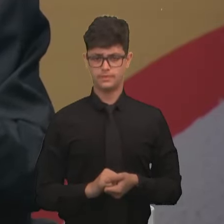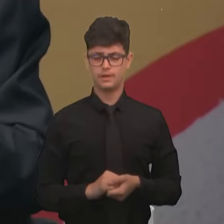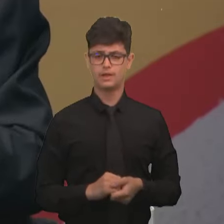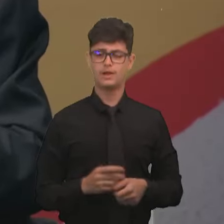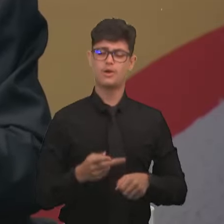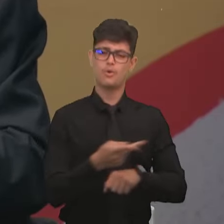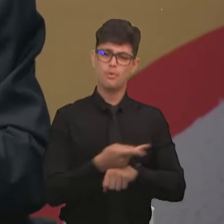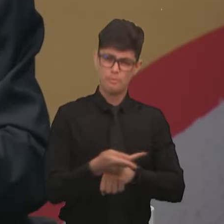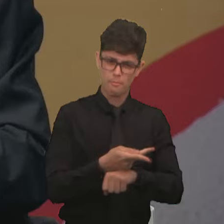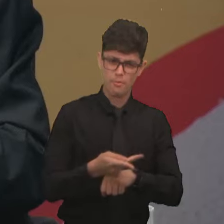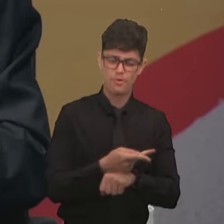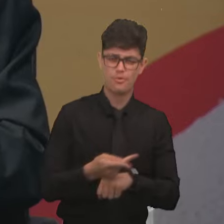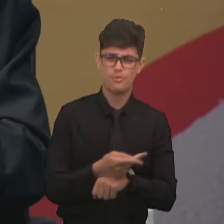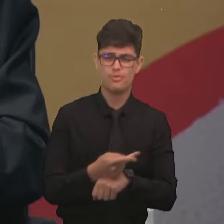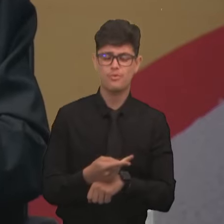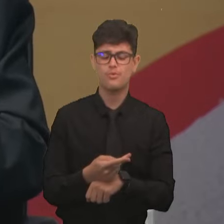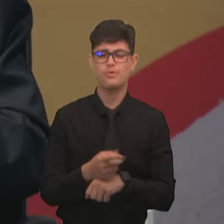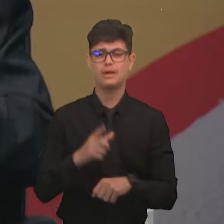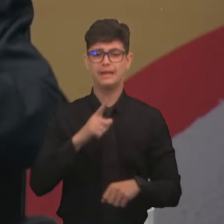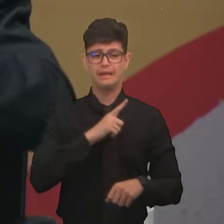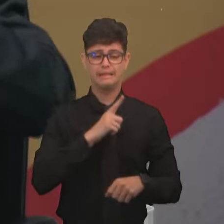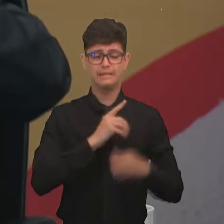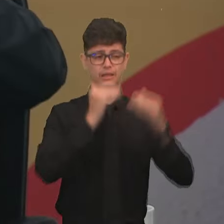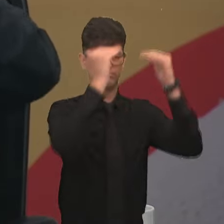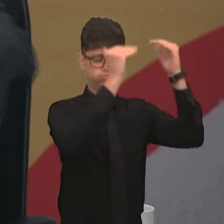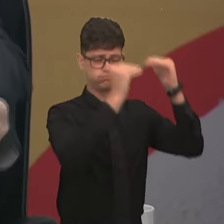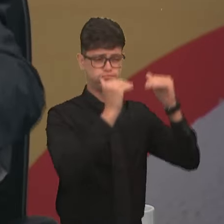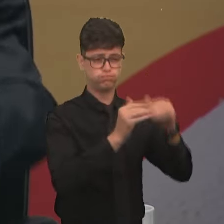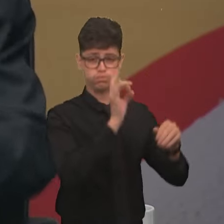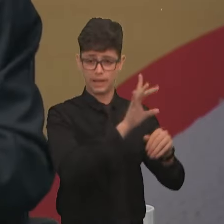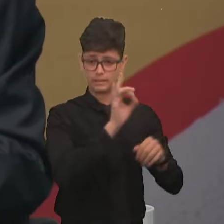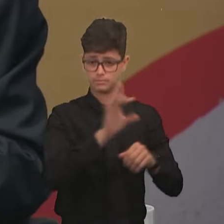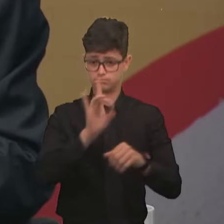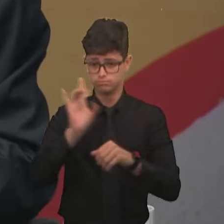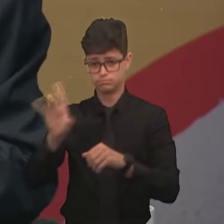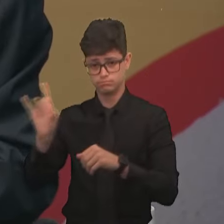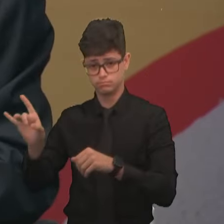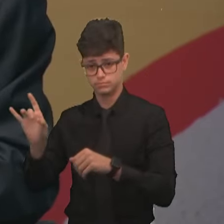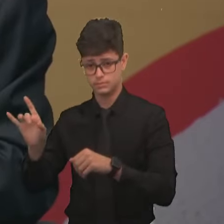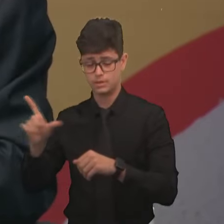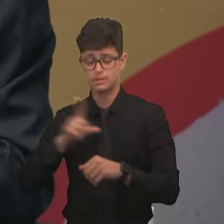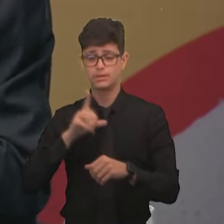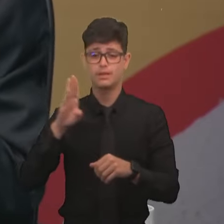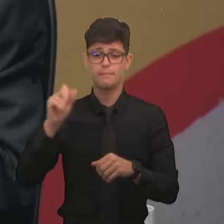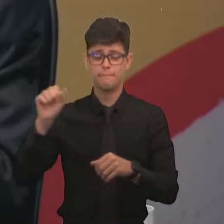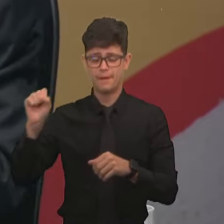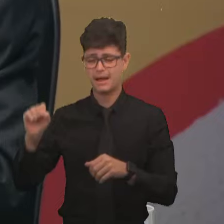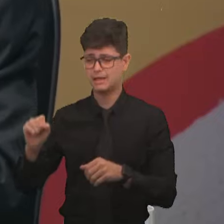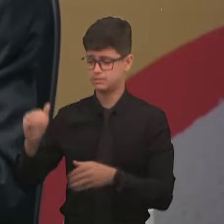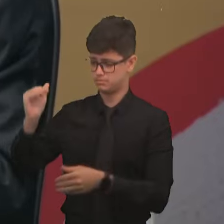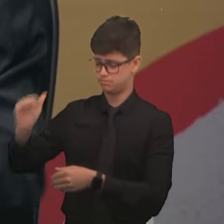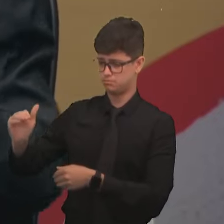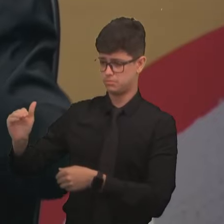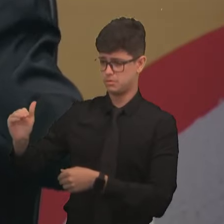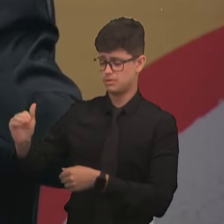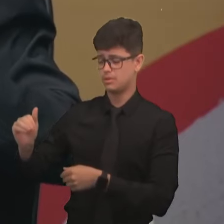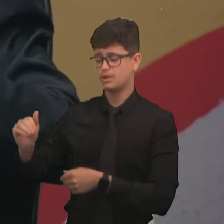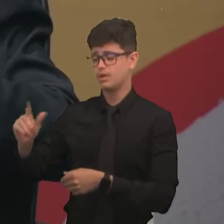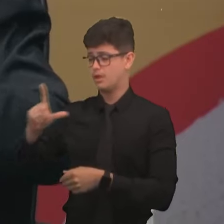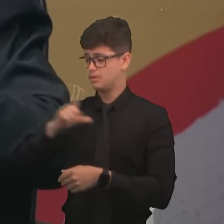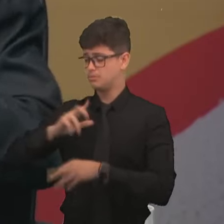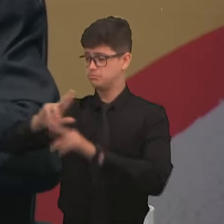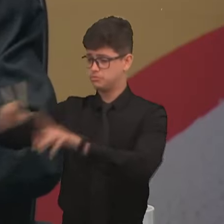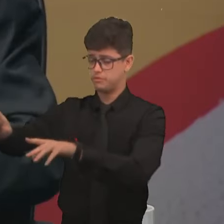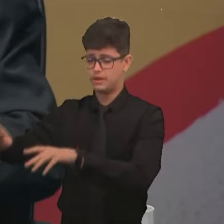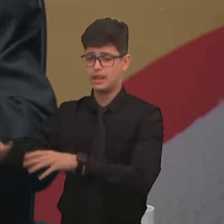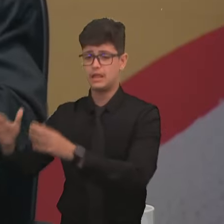de distintas bases de datos, las bases de datos del sistema financiero, inmobiliaria, de vehículos y